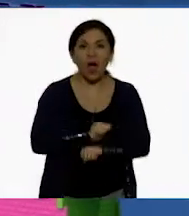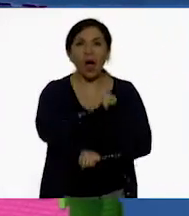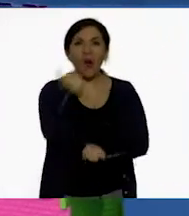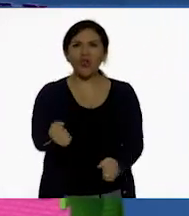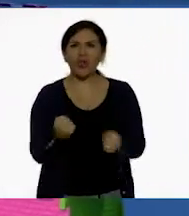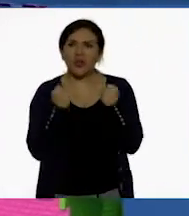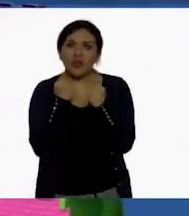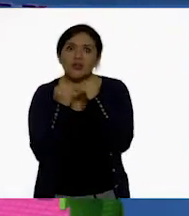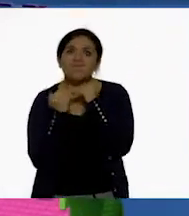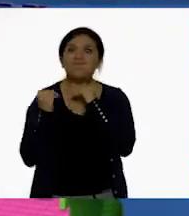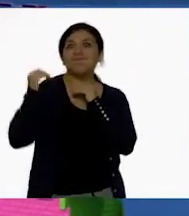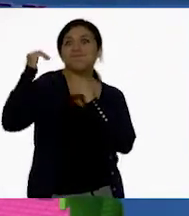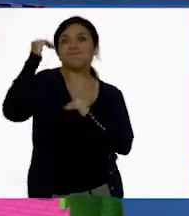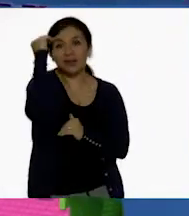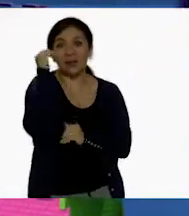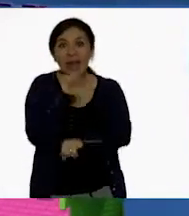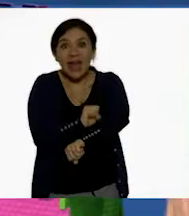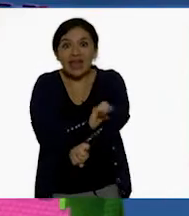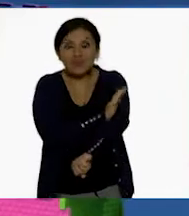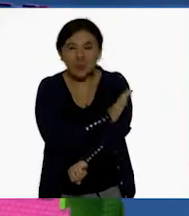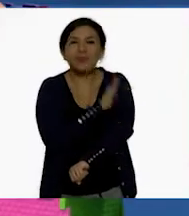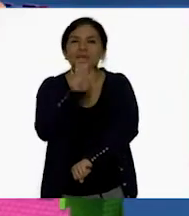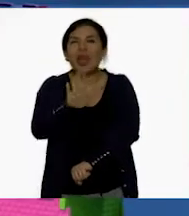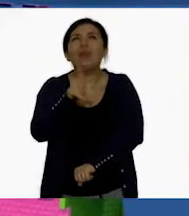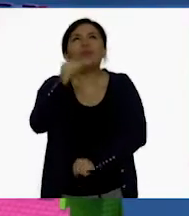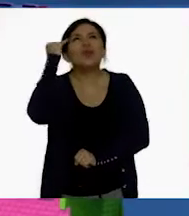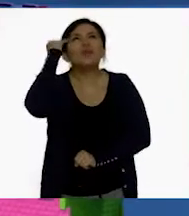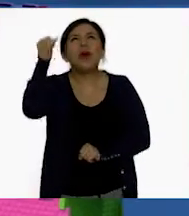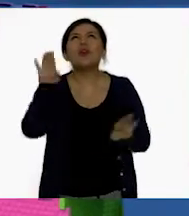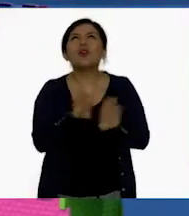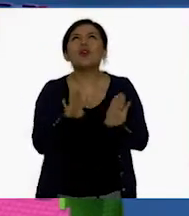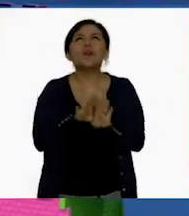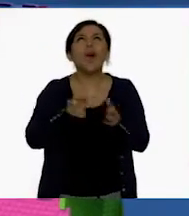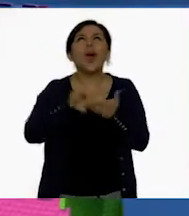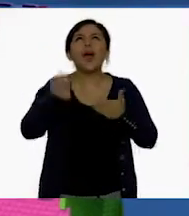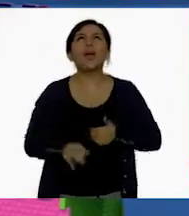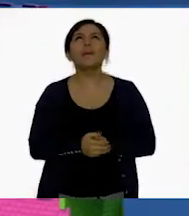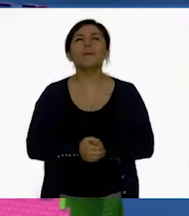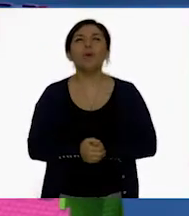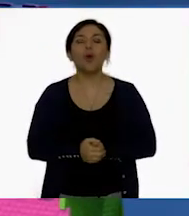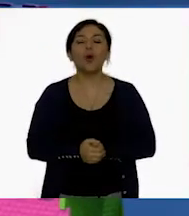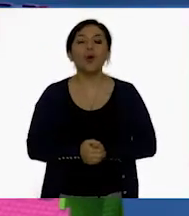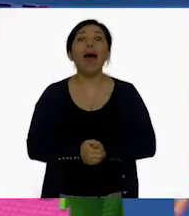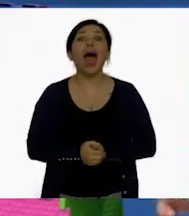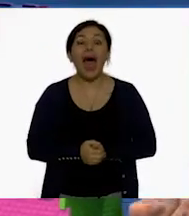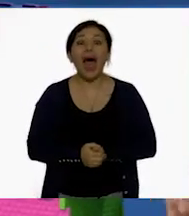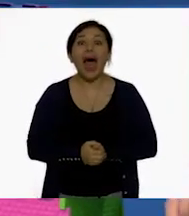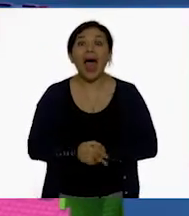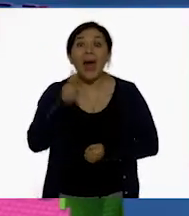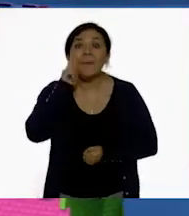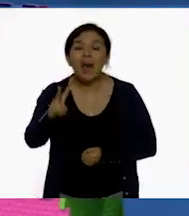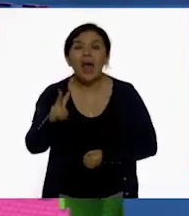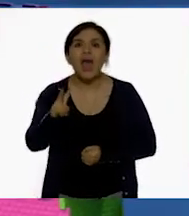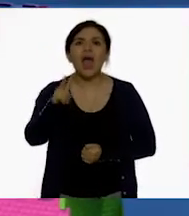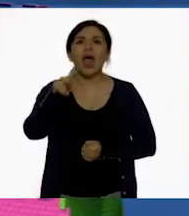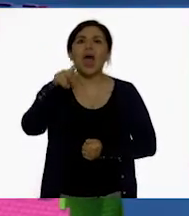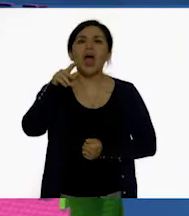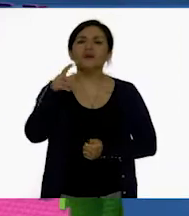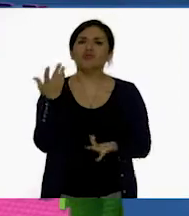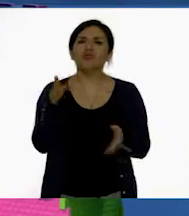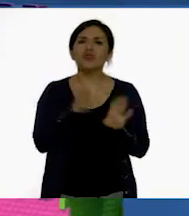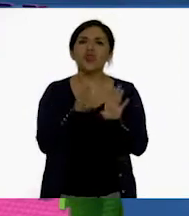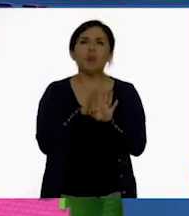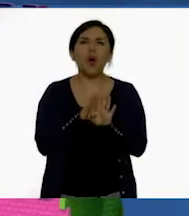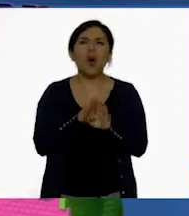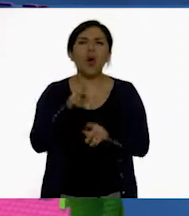otras muy intensas. Imaginen como si fuera el volumen de su pantalla. ¿Así? Sí, si le ponen